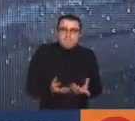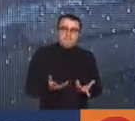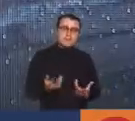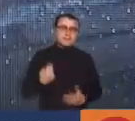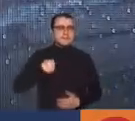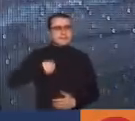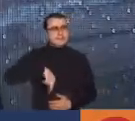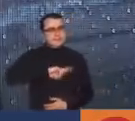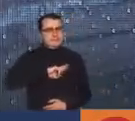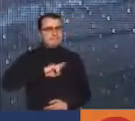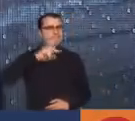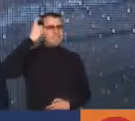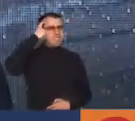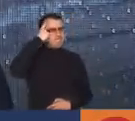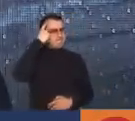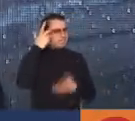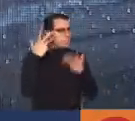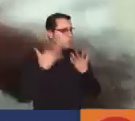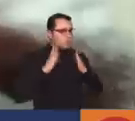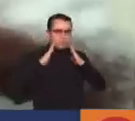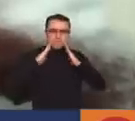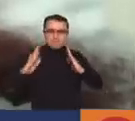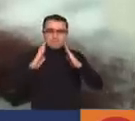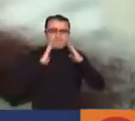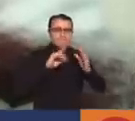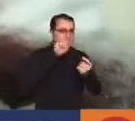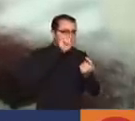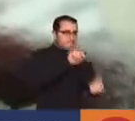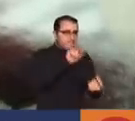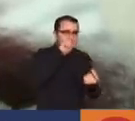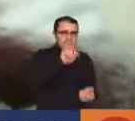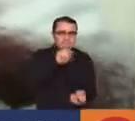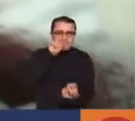de concentrar los subsidios.